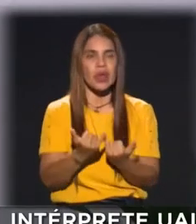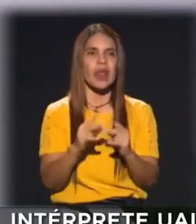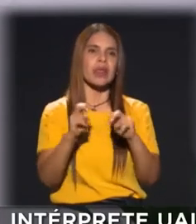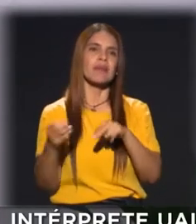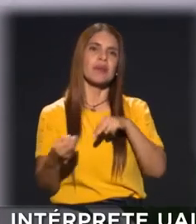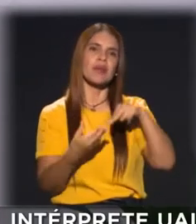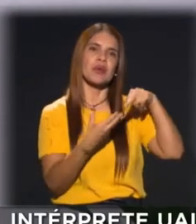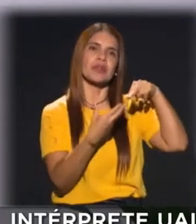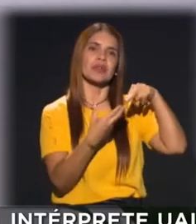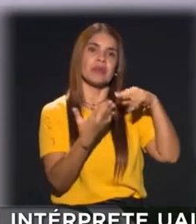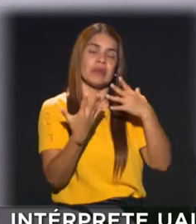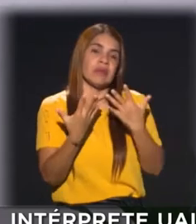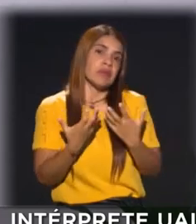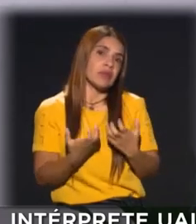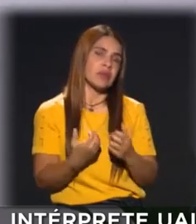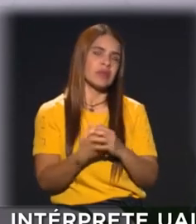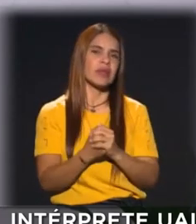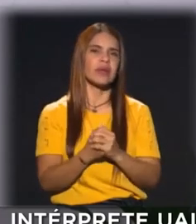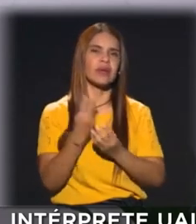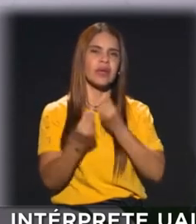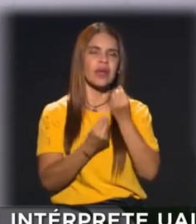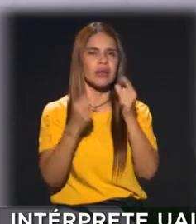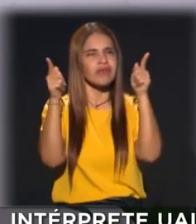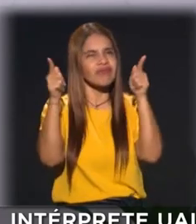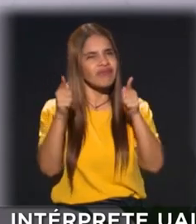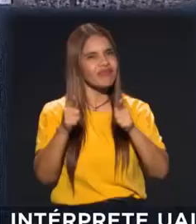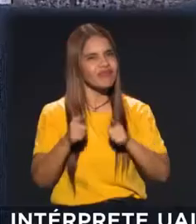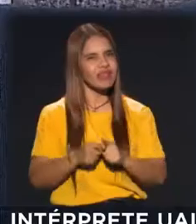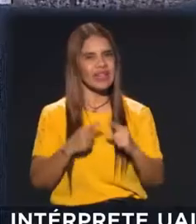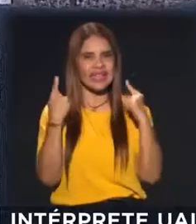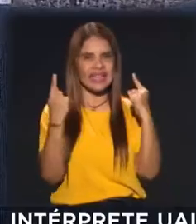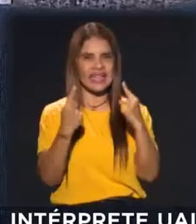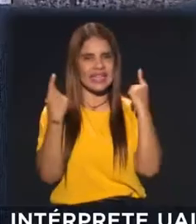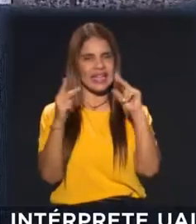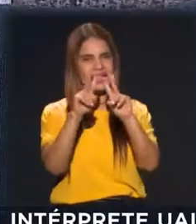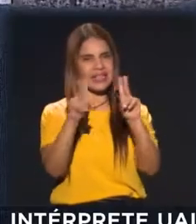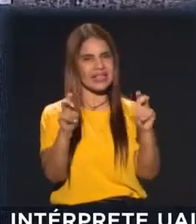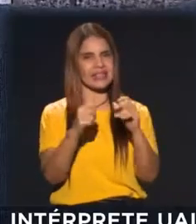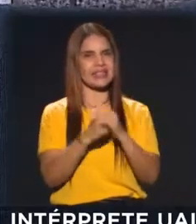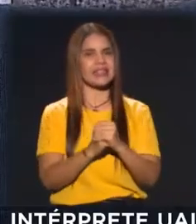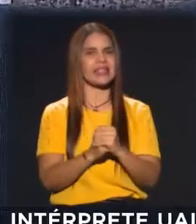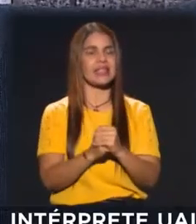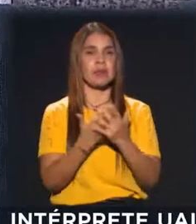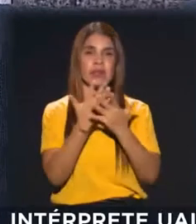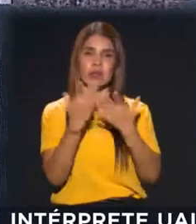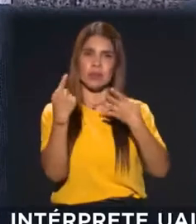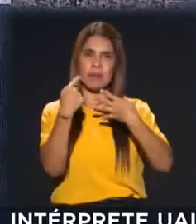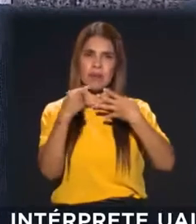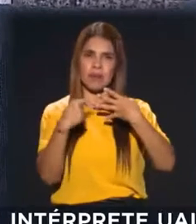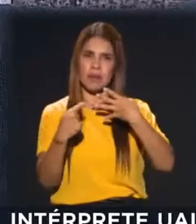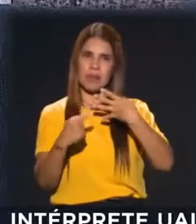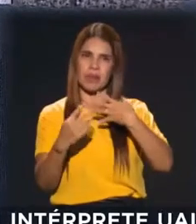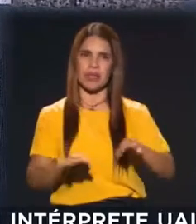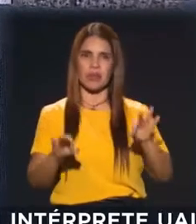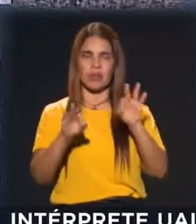temas educativos. Y yo quiero que hagamos como esa conclusión general de este tema y como esos elementos que debemos de